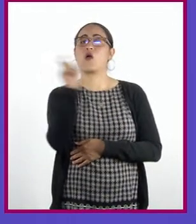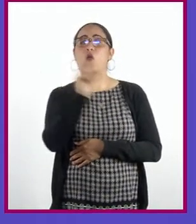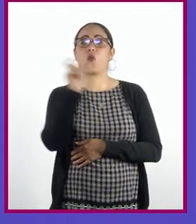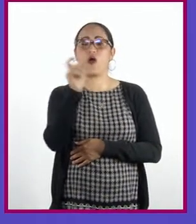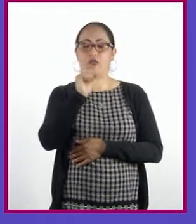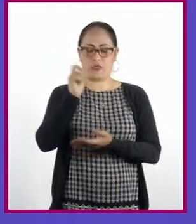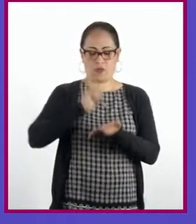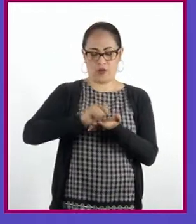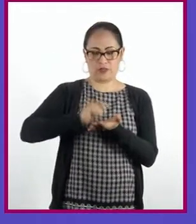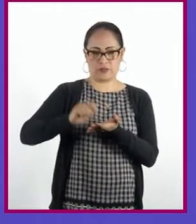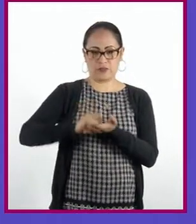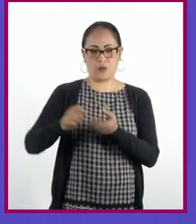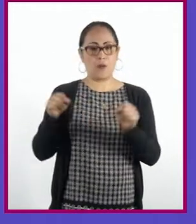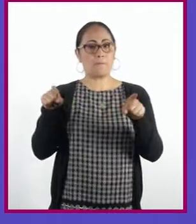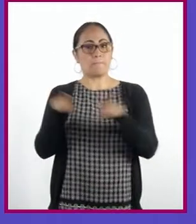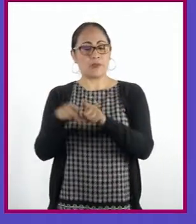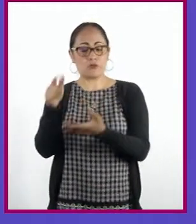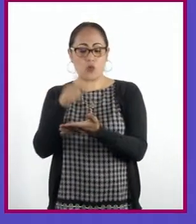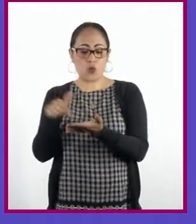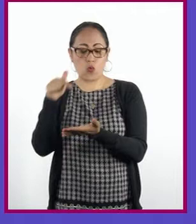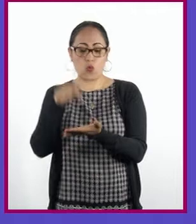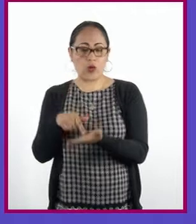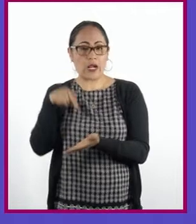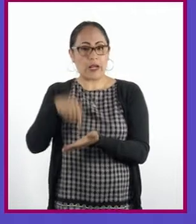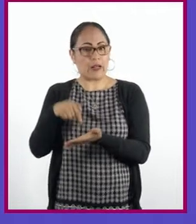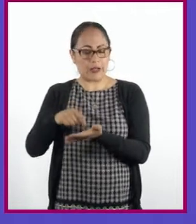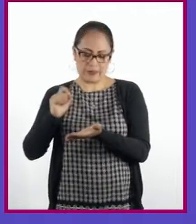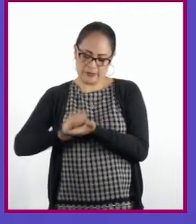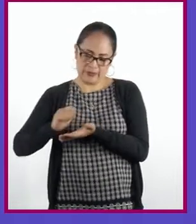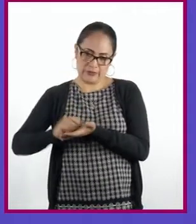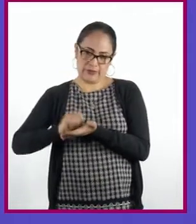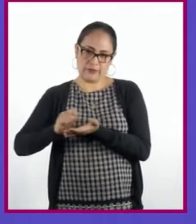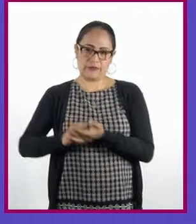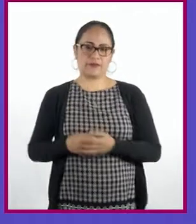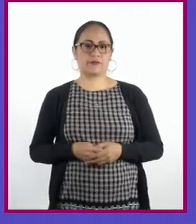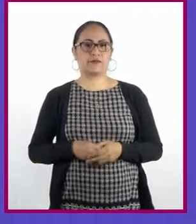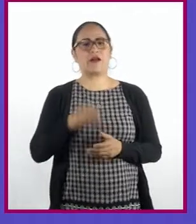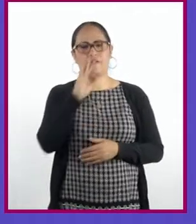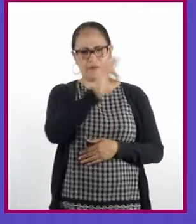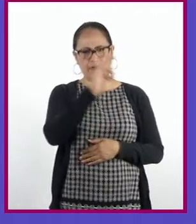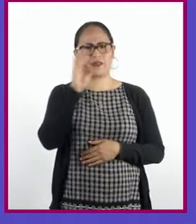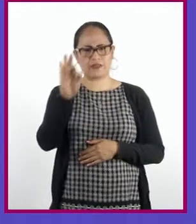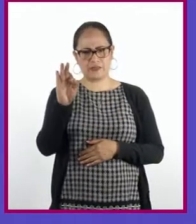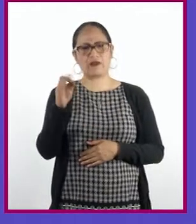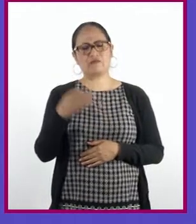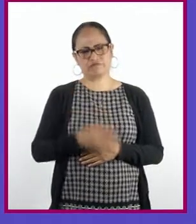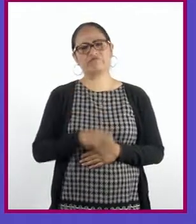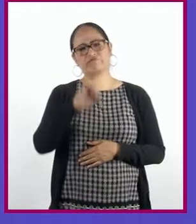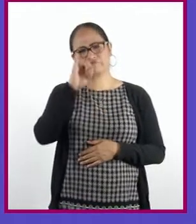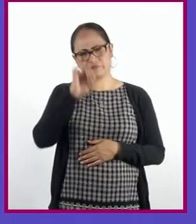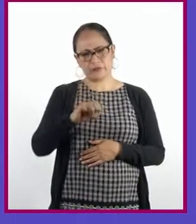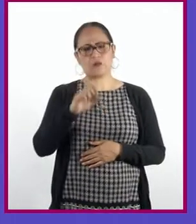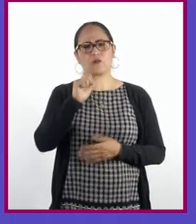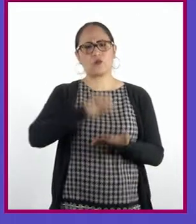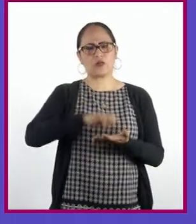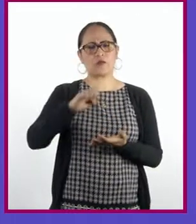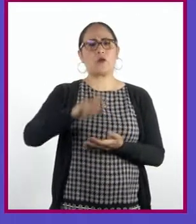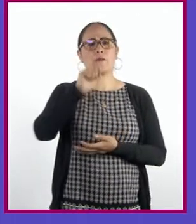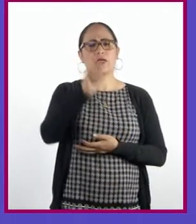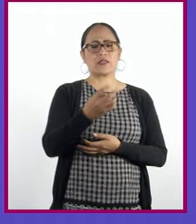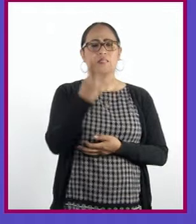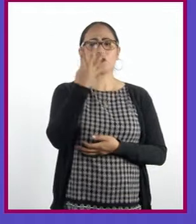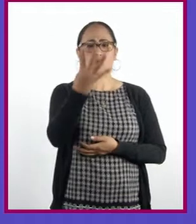carta, así como el lugar desde donde se está escribiendo. Habitualmente, la fecha puede enunciarse a 24 de